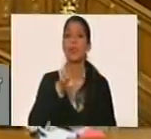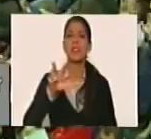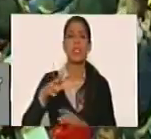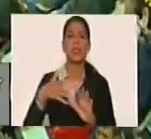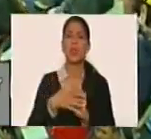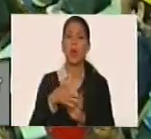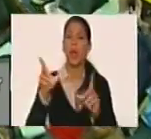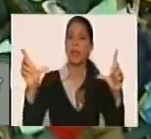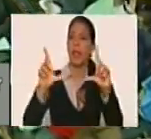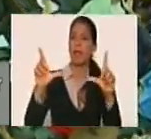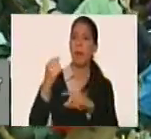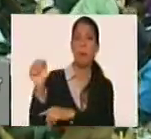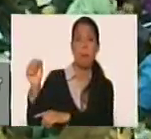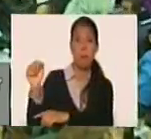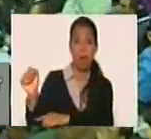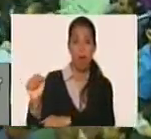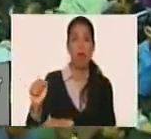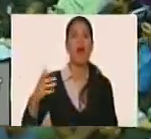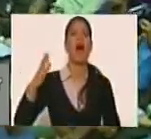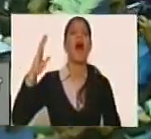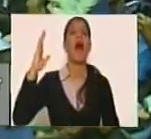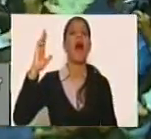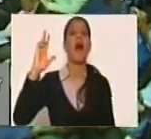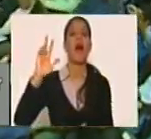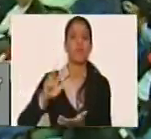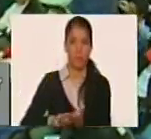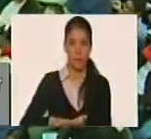espacios. Aprobado.